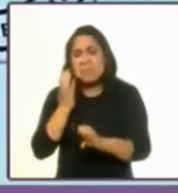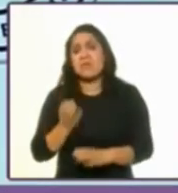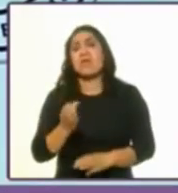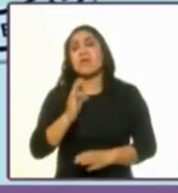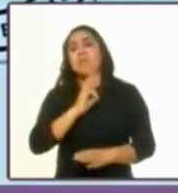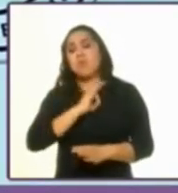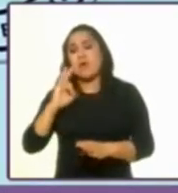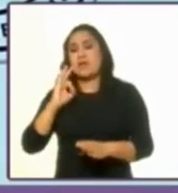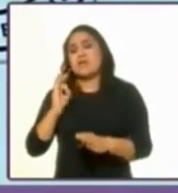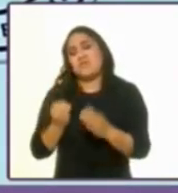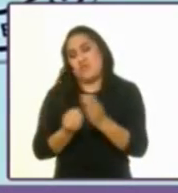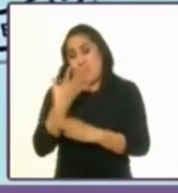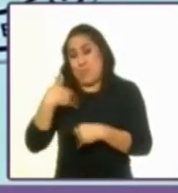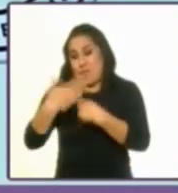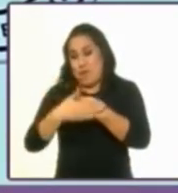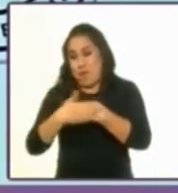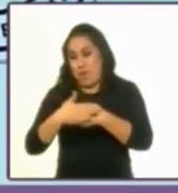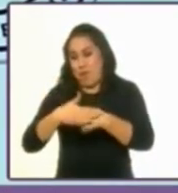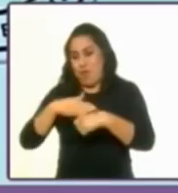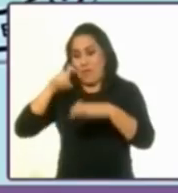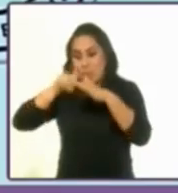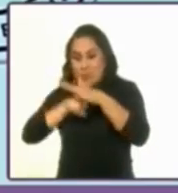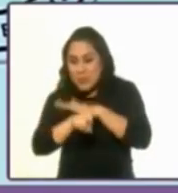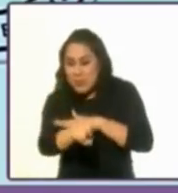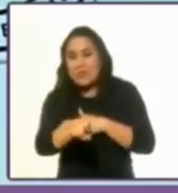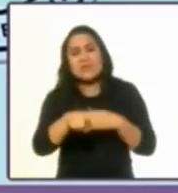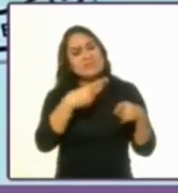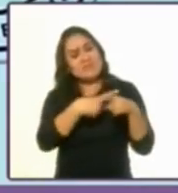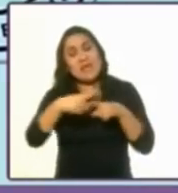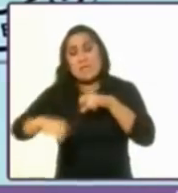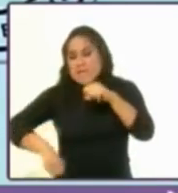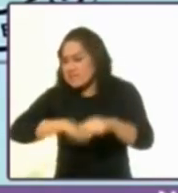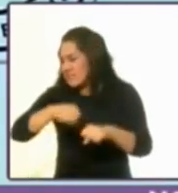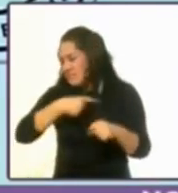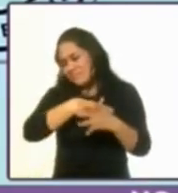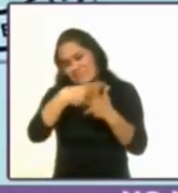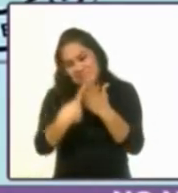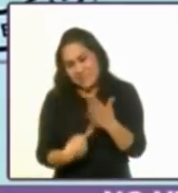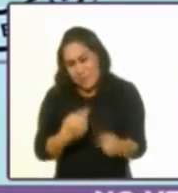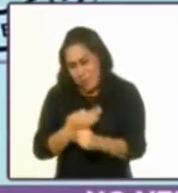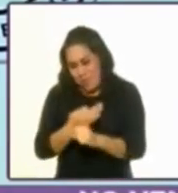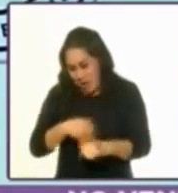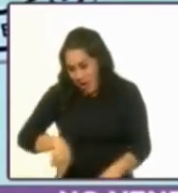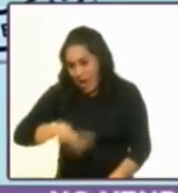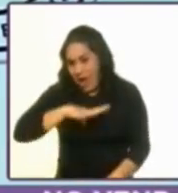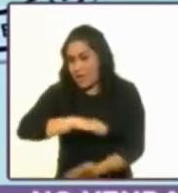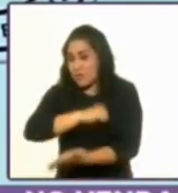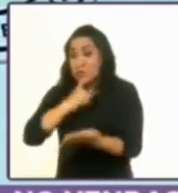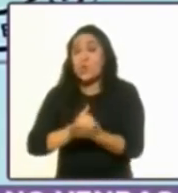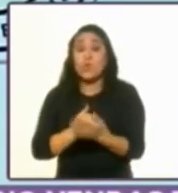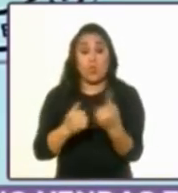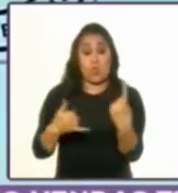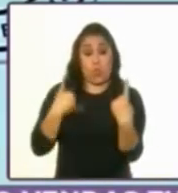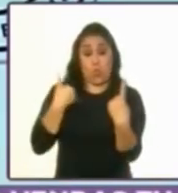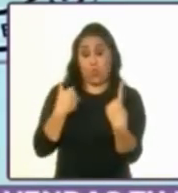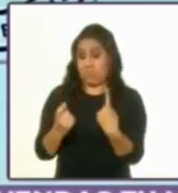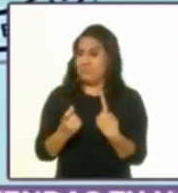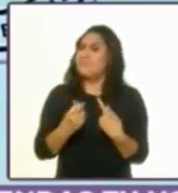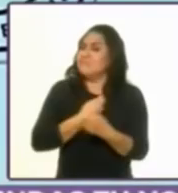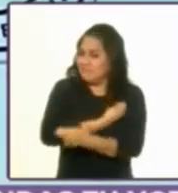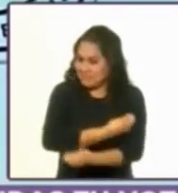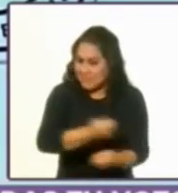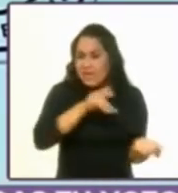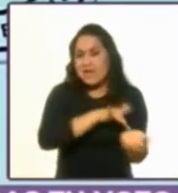metro federico el nuevo transporte que vamos a tener y todo el sistema de bicicletas que tenemos hoy en la ciudad un solo joven no se va a quedar fuera